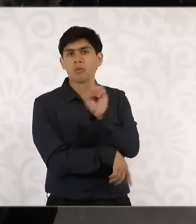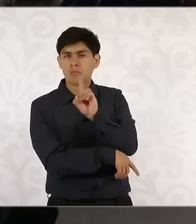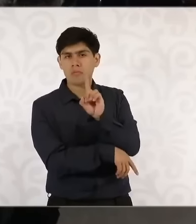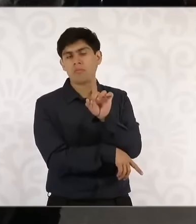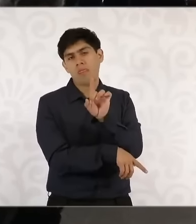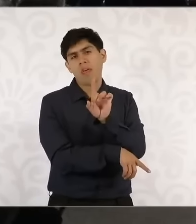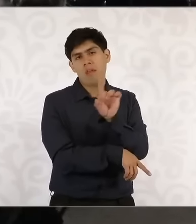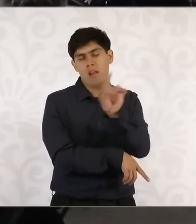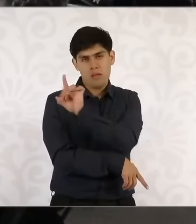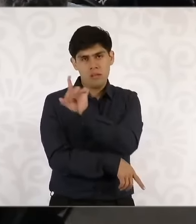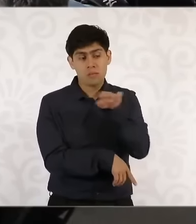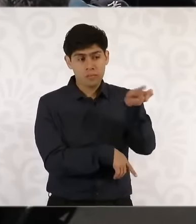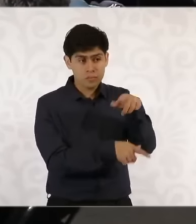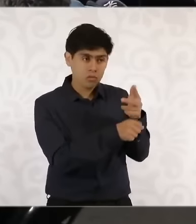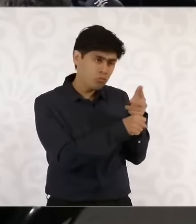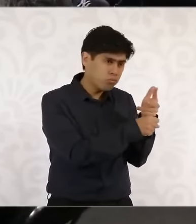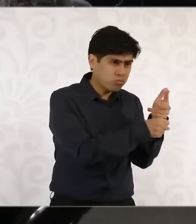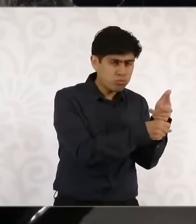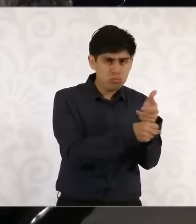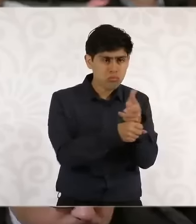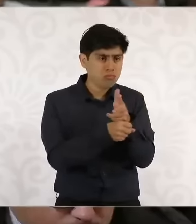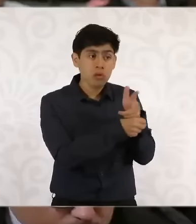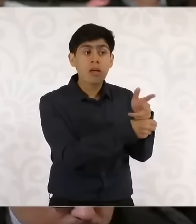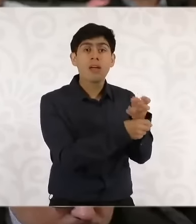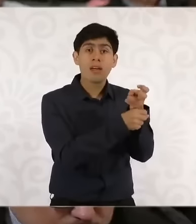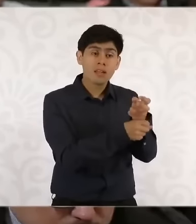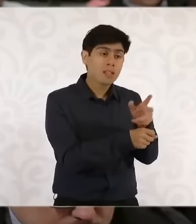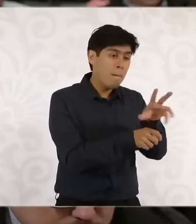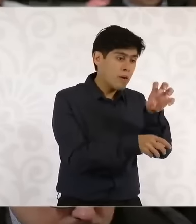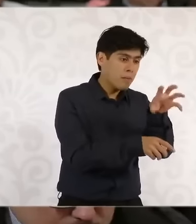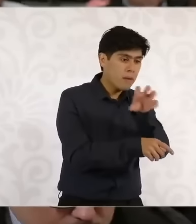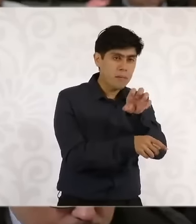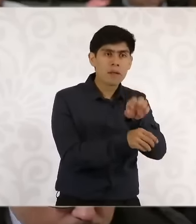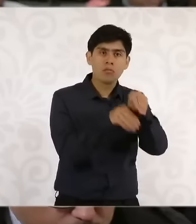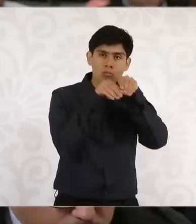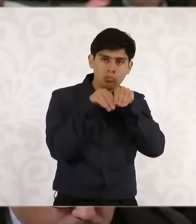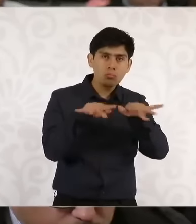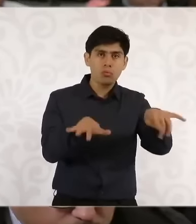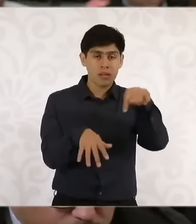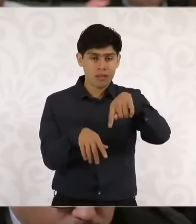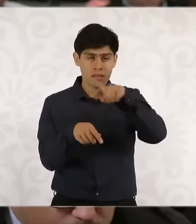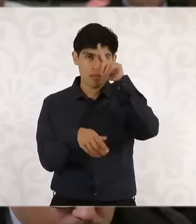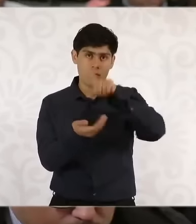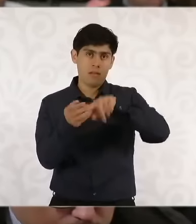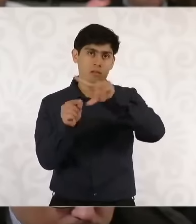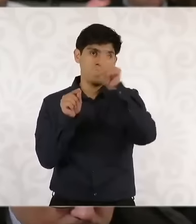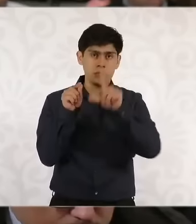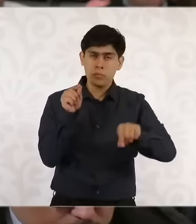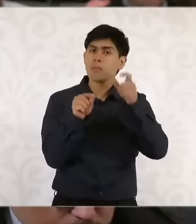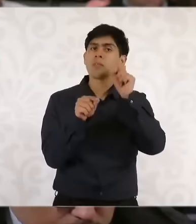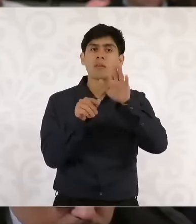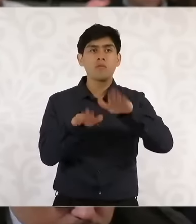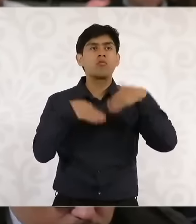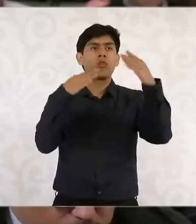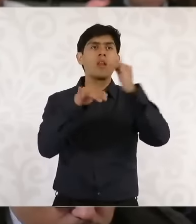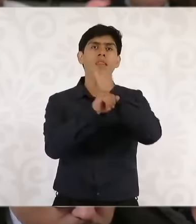están lanzando no solamente nacional, sino internacionalmente. Entonces, mi primera